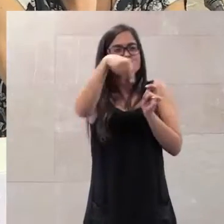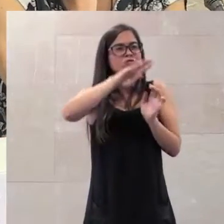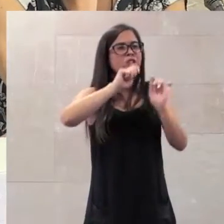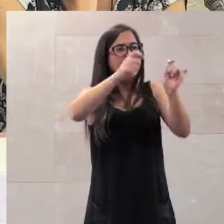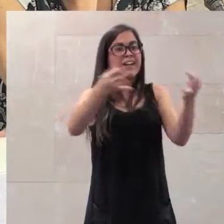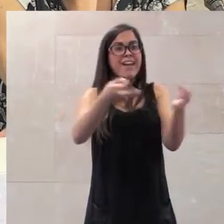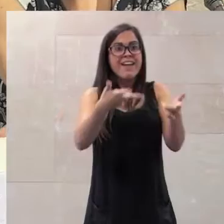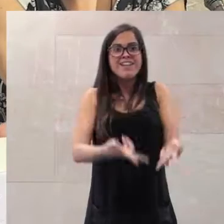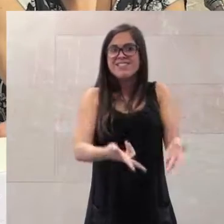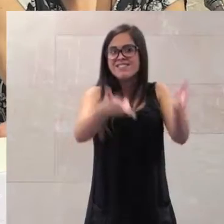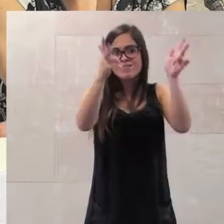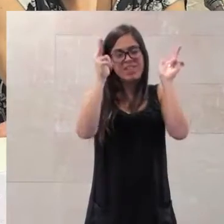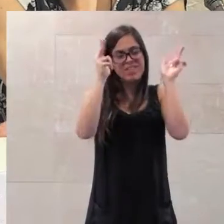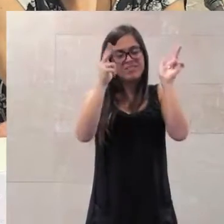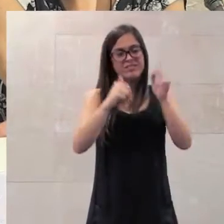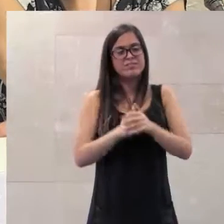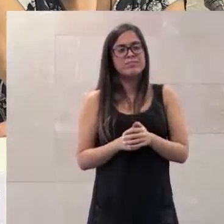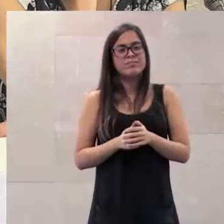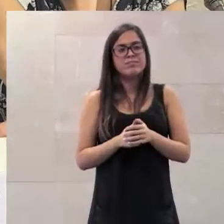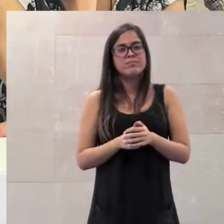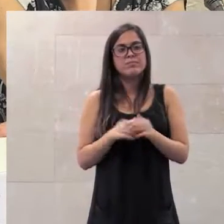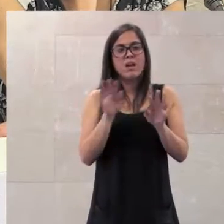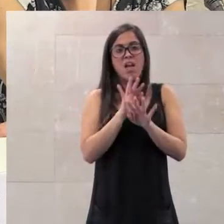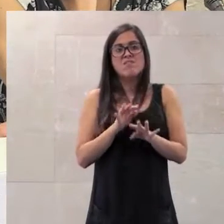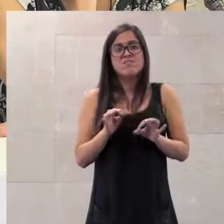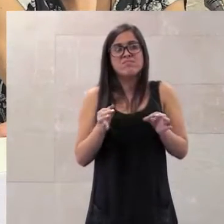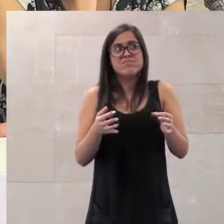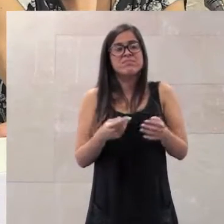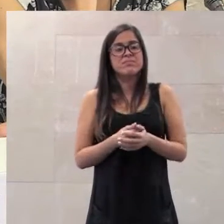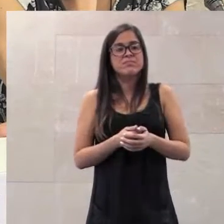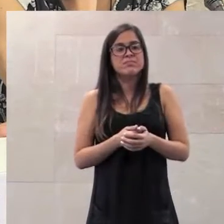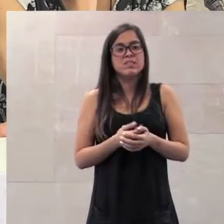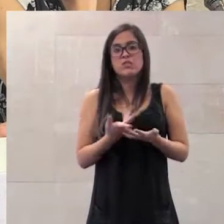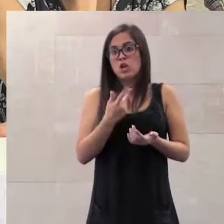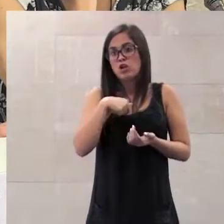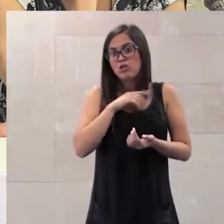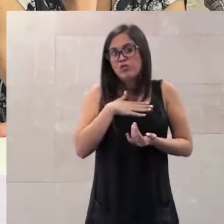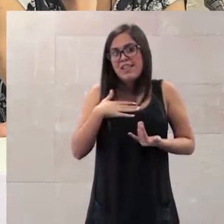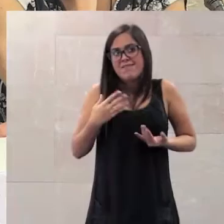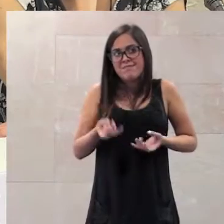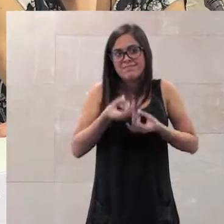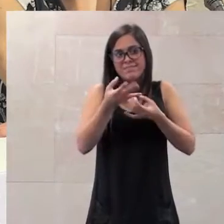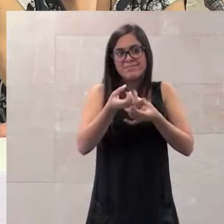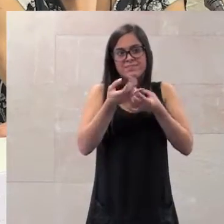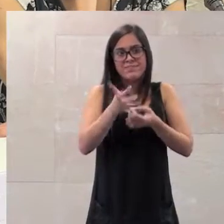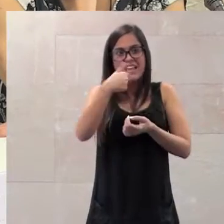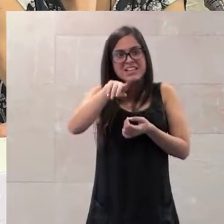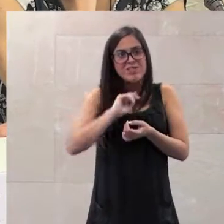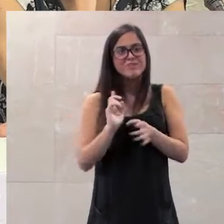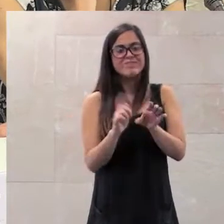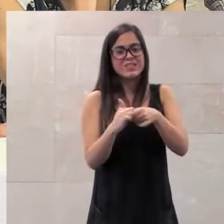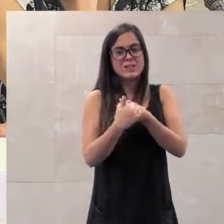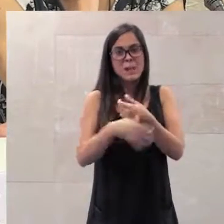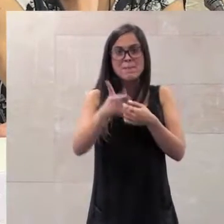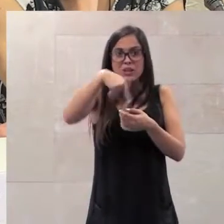vosotras. Y bueno, en definitiva, es un poco lo que os quería trasladar, ¿no? Que os vayáis acercando, que hagáis